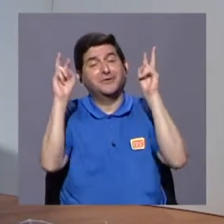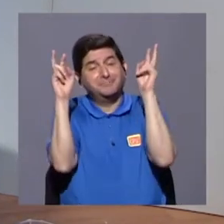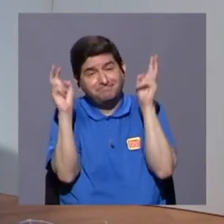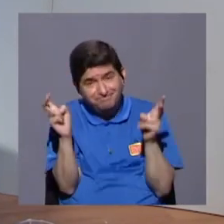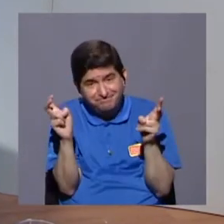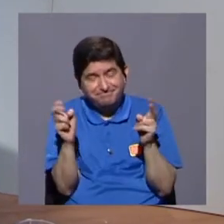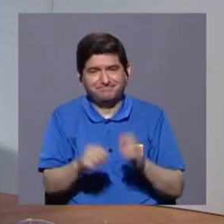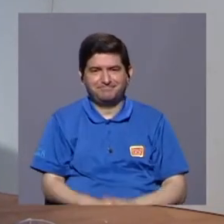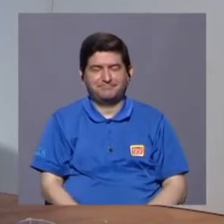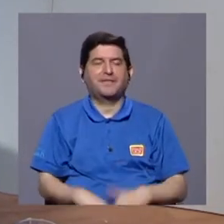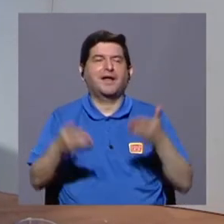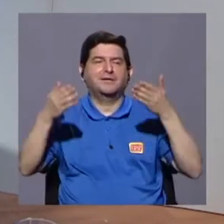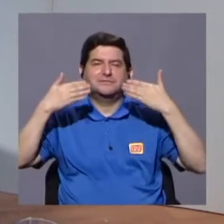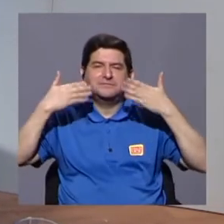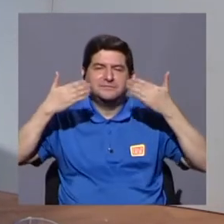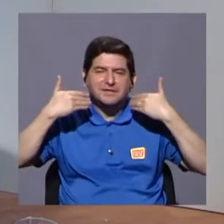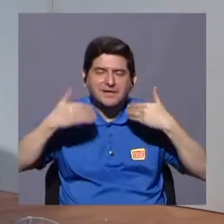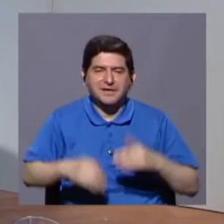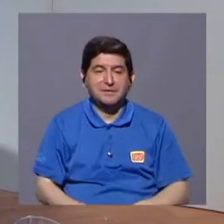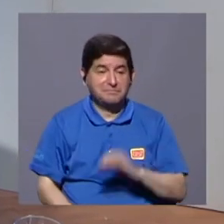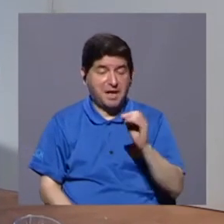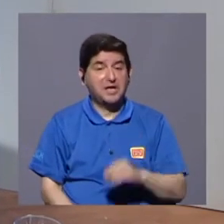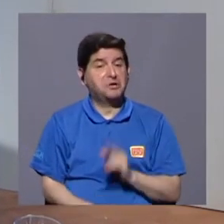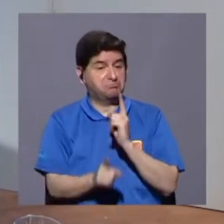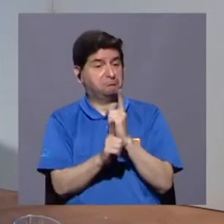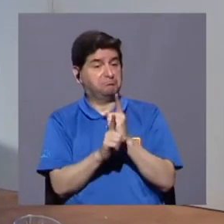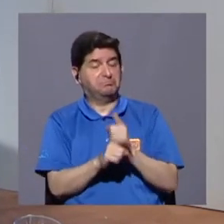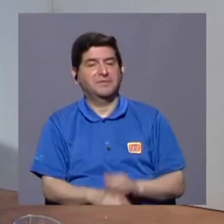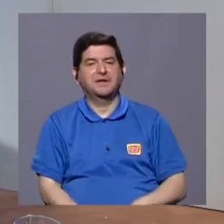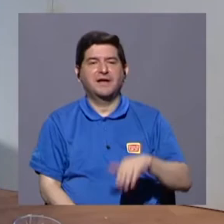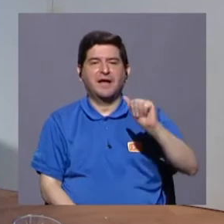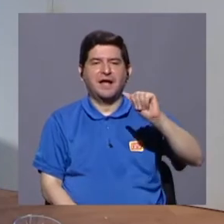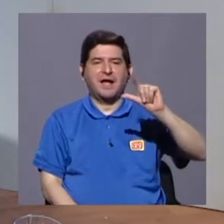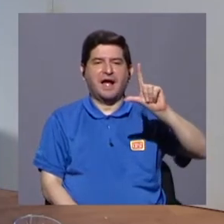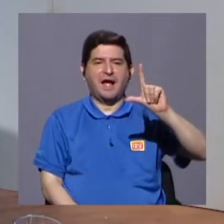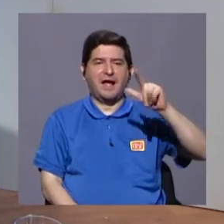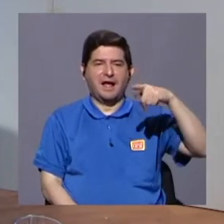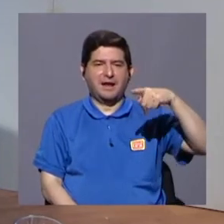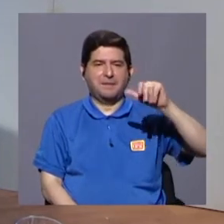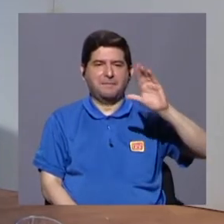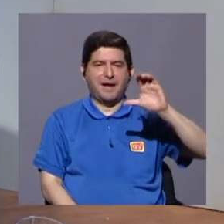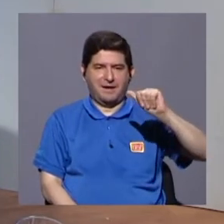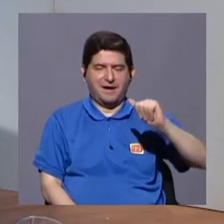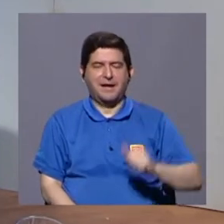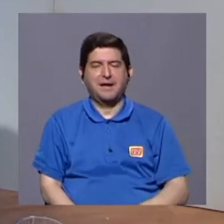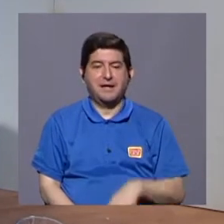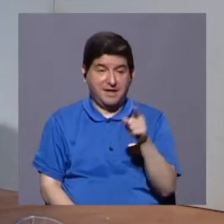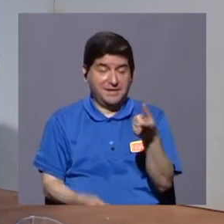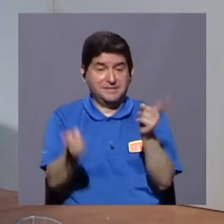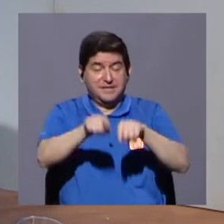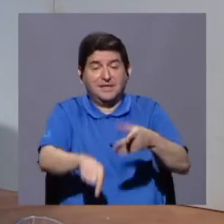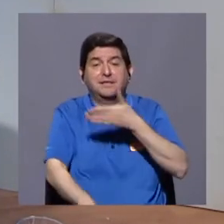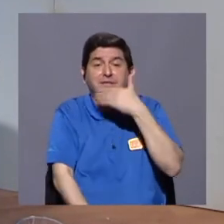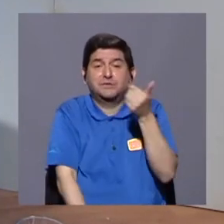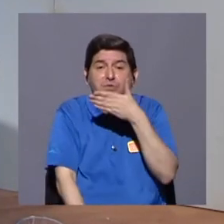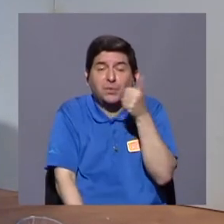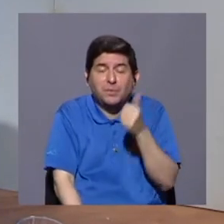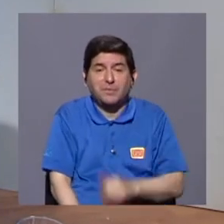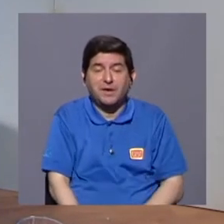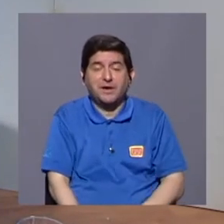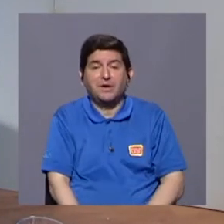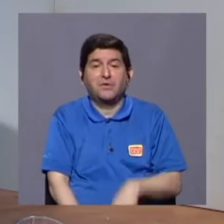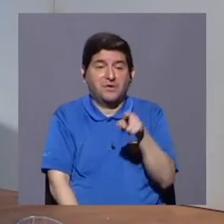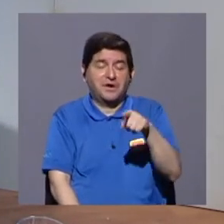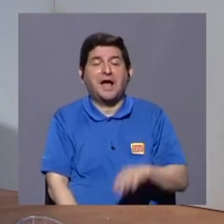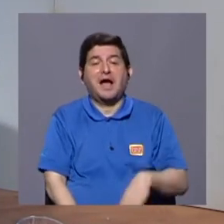de clima y de pertenencia a la alpaca va a estar muy bien o más bien mejor en una granja en el